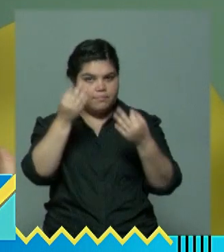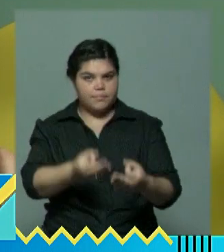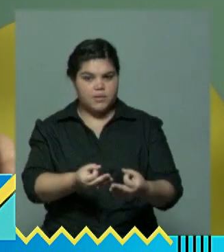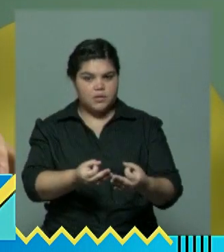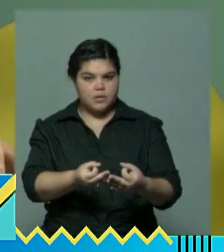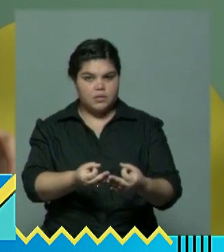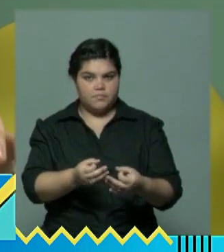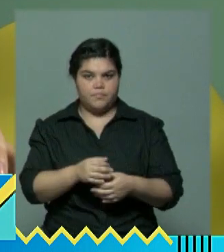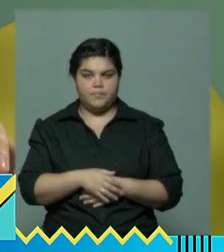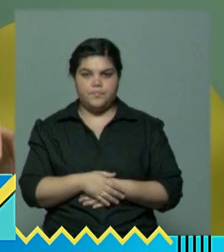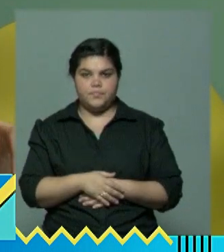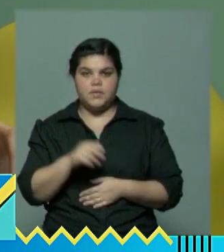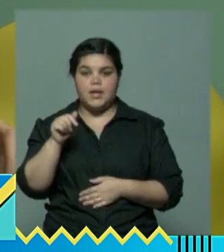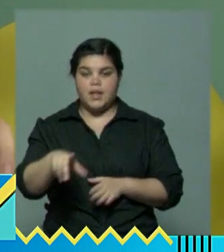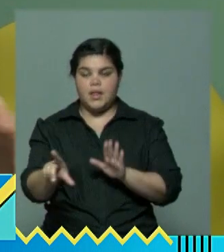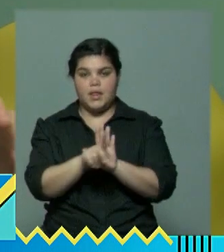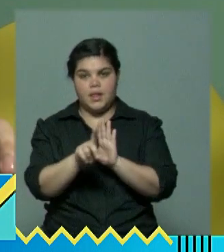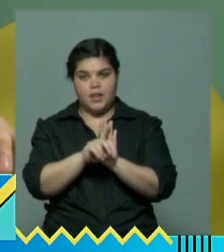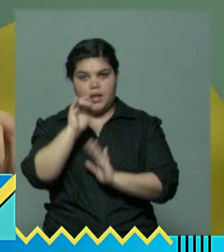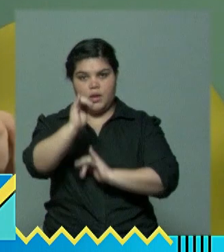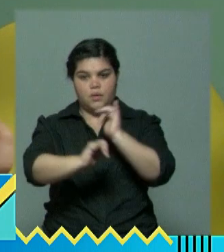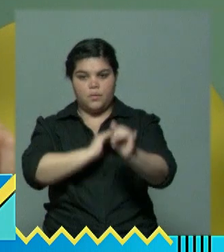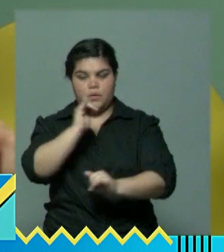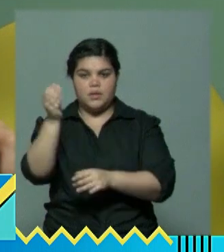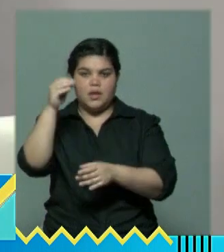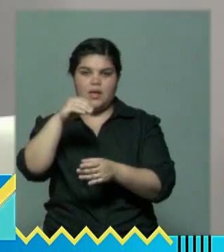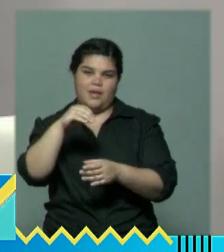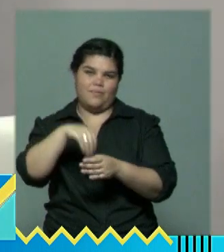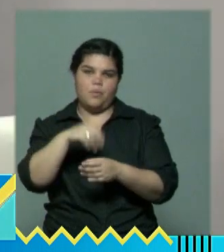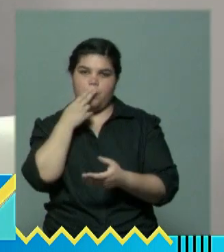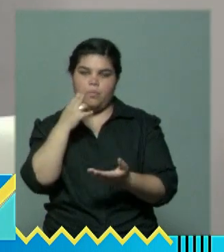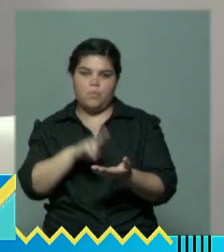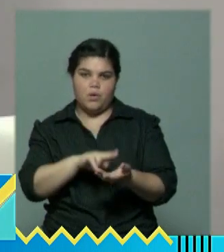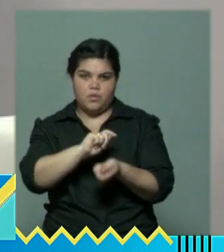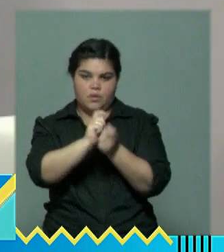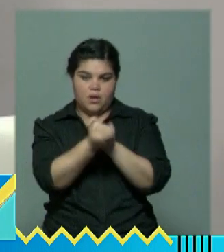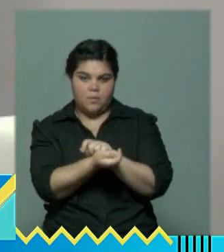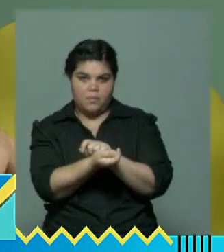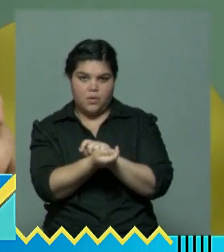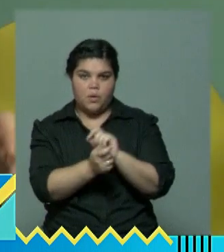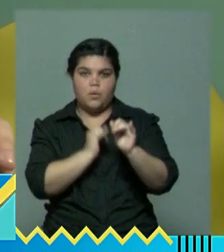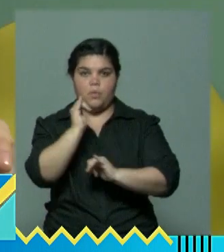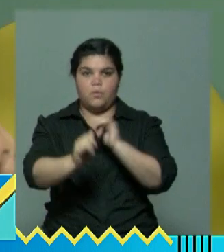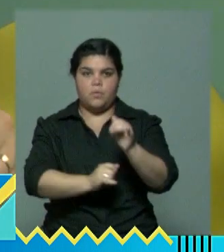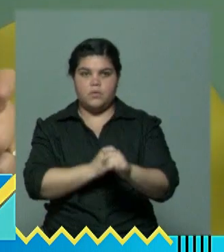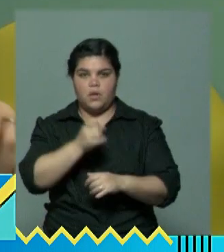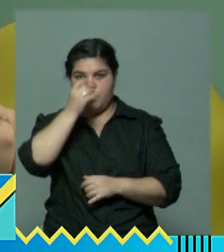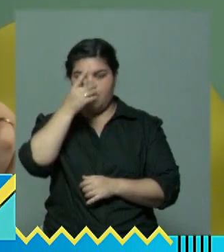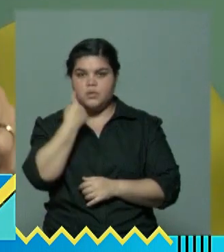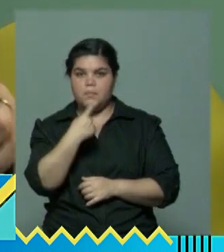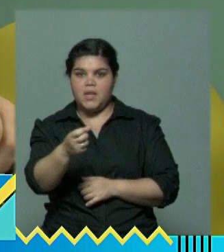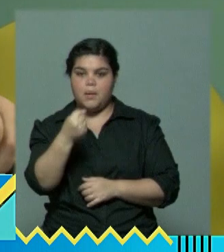Porque también lo que prevé la ley dentro de la reforma tributaria es que aquellos sueldos que llegan hasta 12.000 pesos